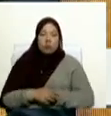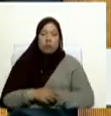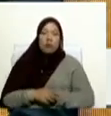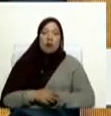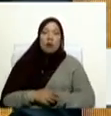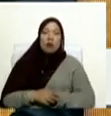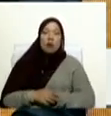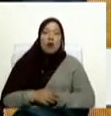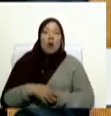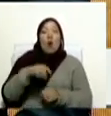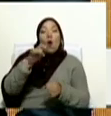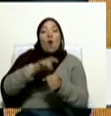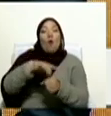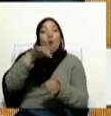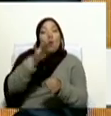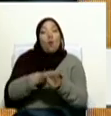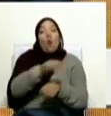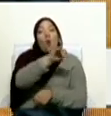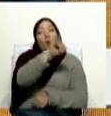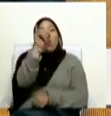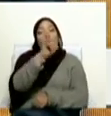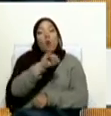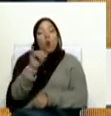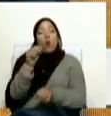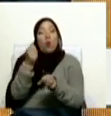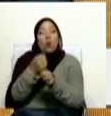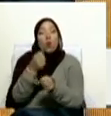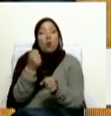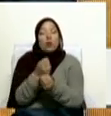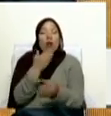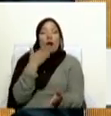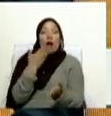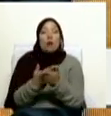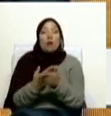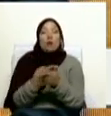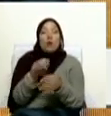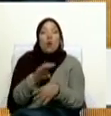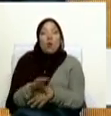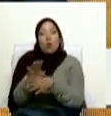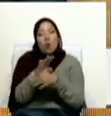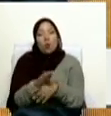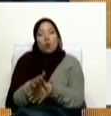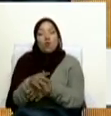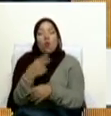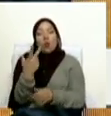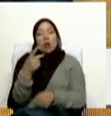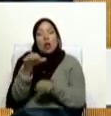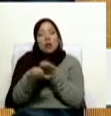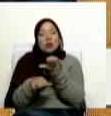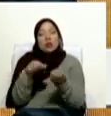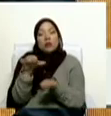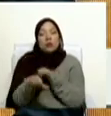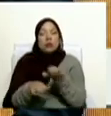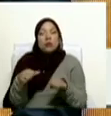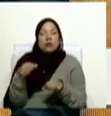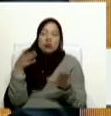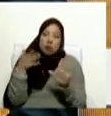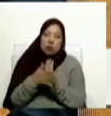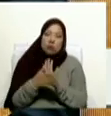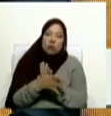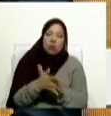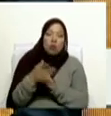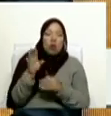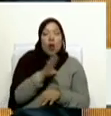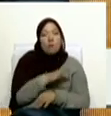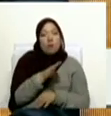en coro y zulia los realistas consiguieron labrar el éxito gracias a la poca protección destinada a tales a tales sitios por Los Patriotas las